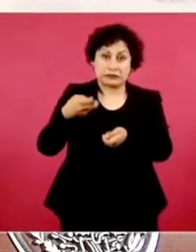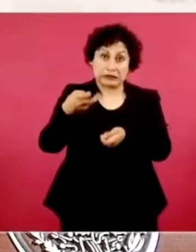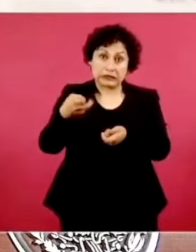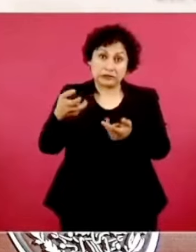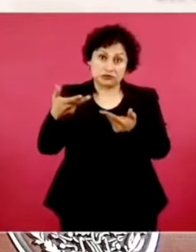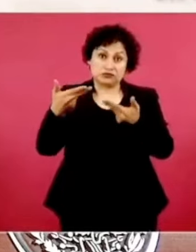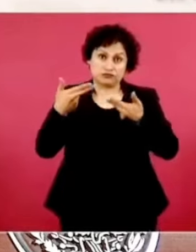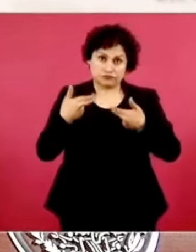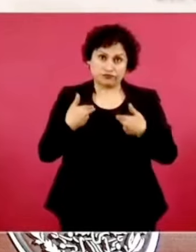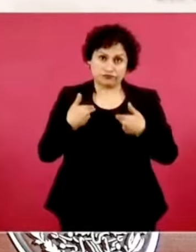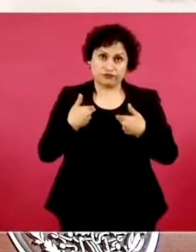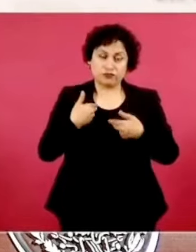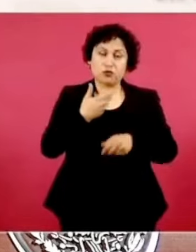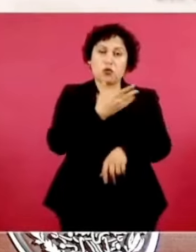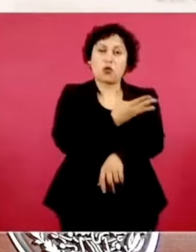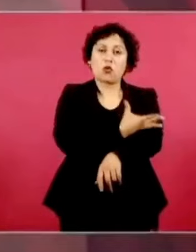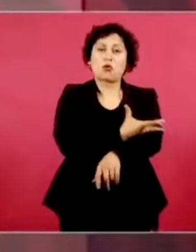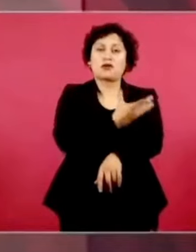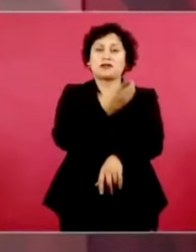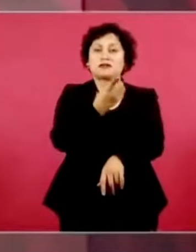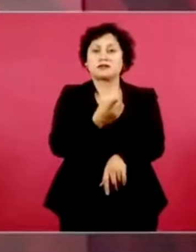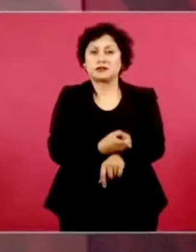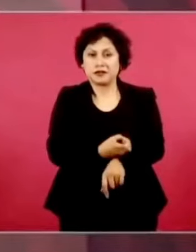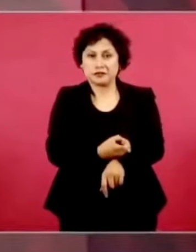La honestidad.